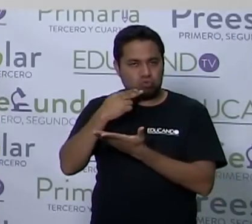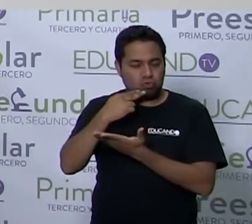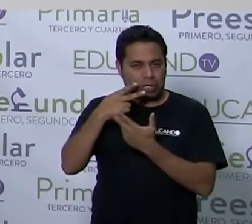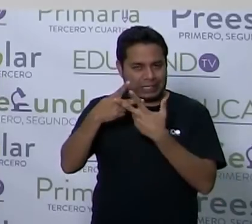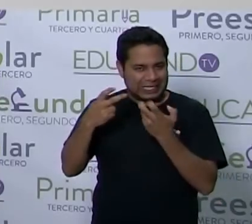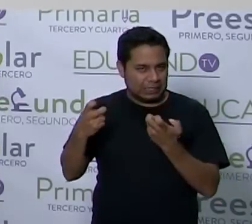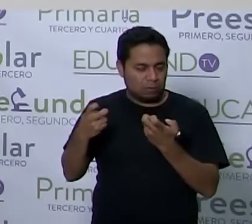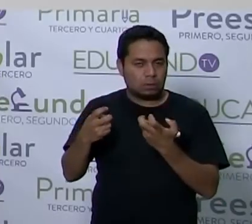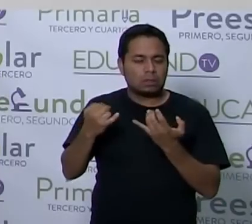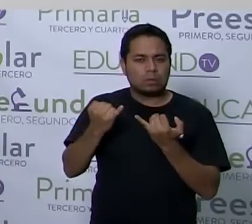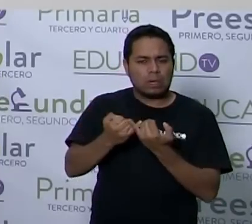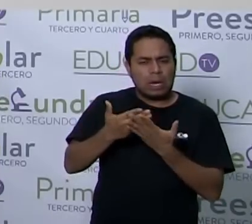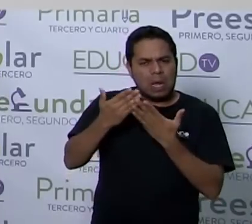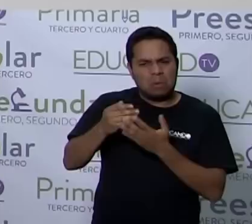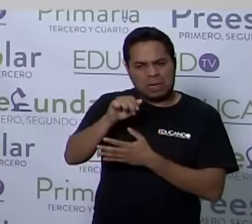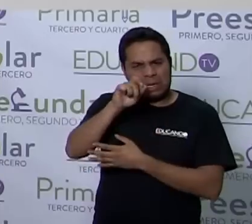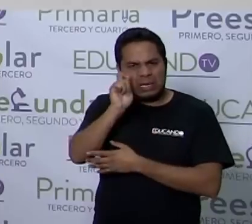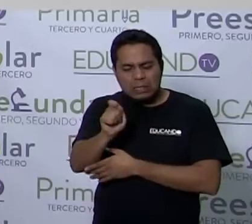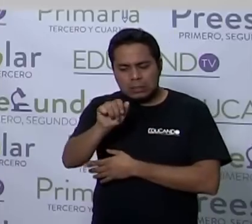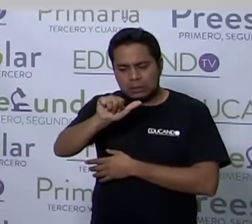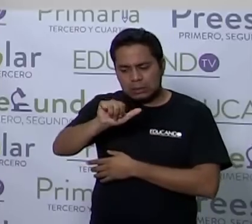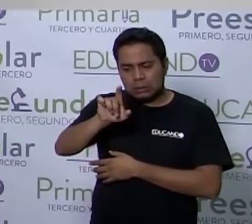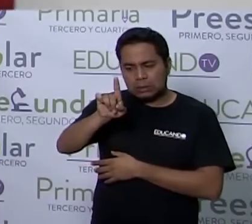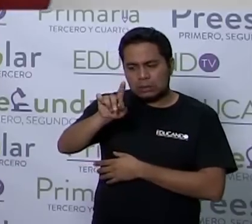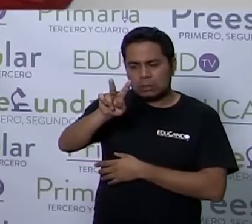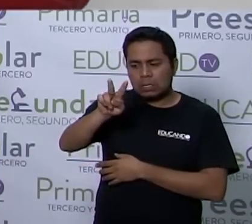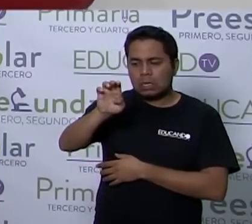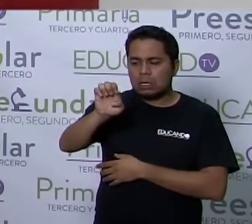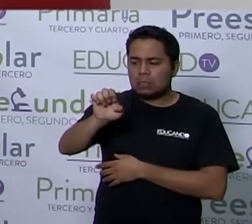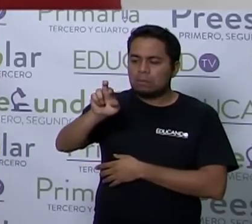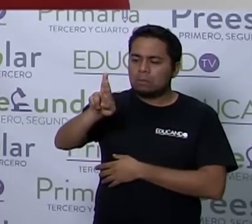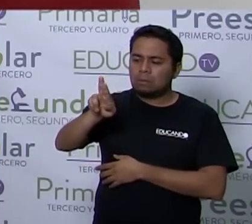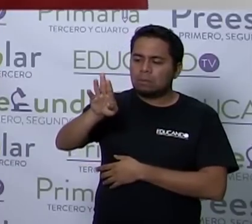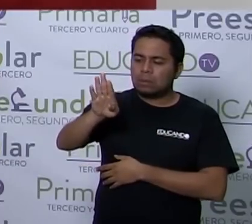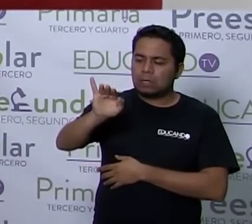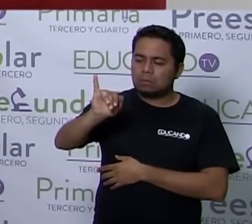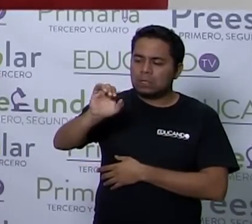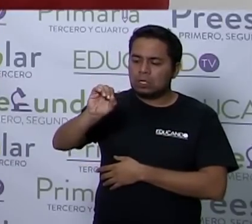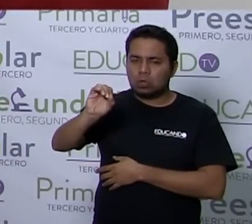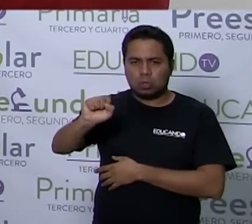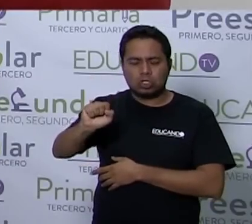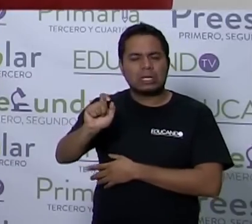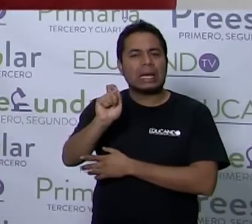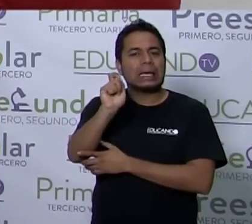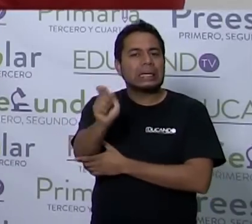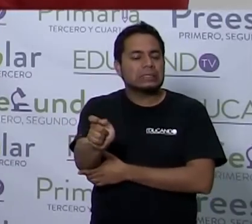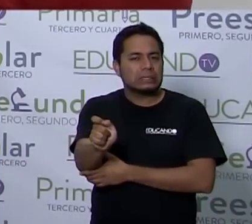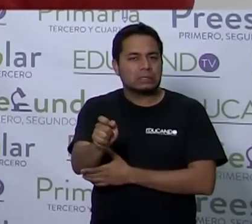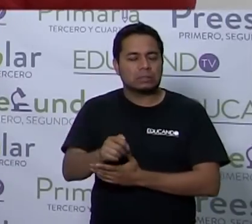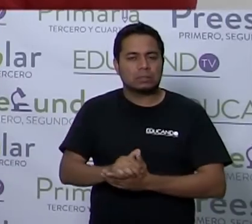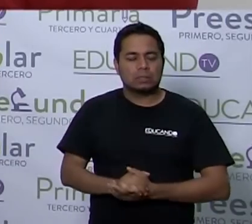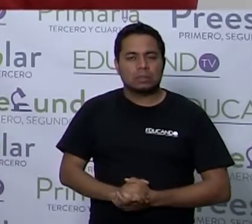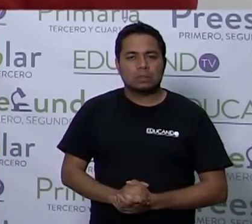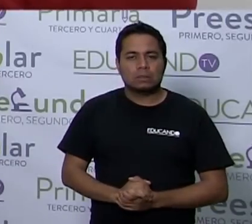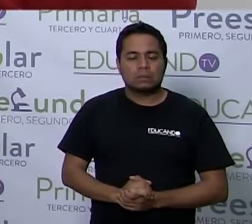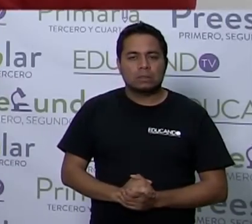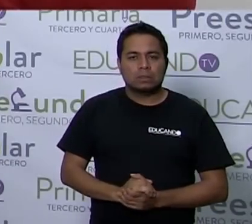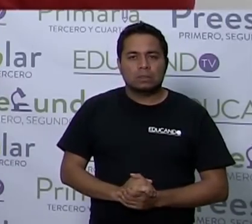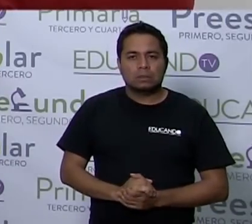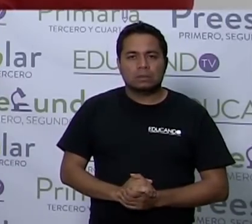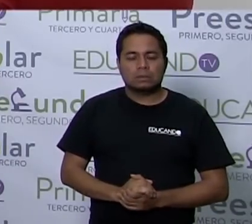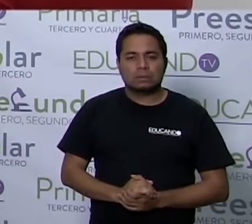¿qué son los adverbios? Son palabras, vamos a escribir acá, son palabras